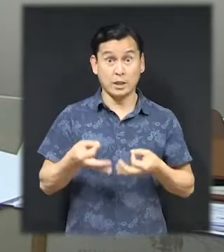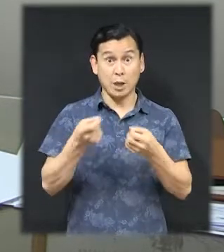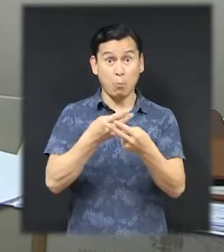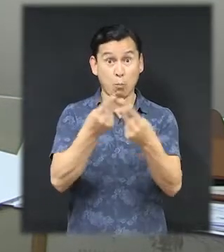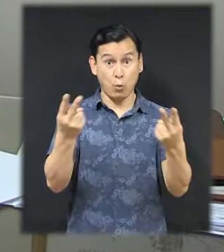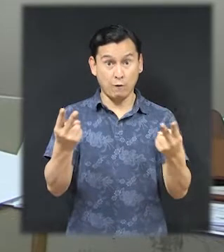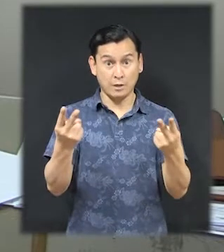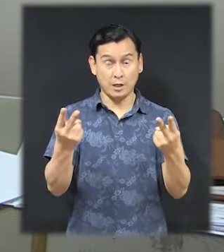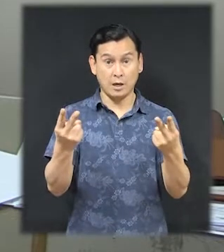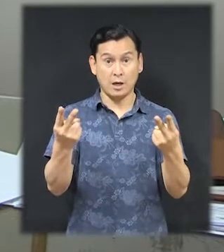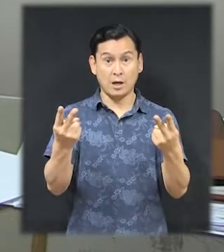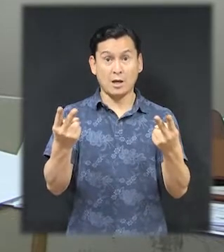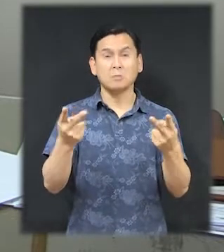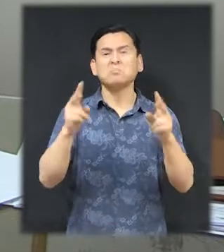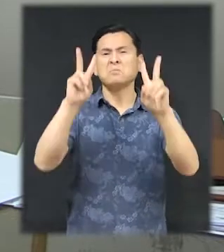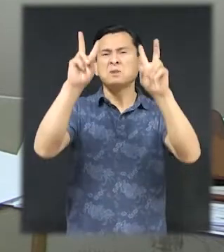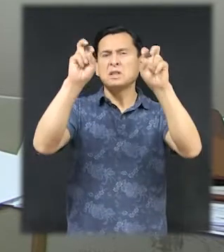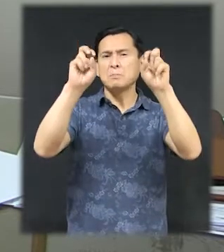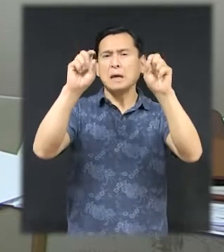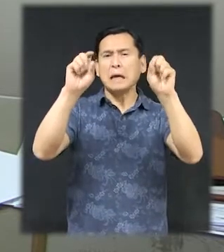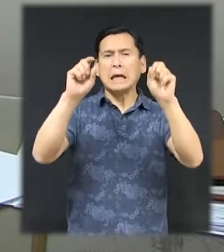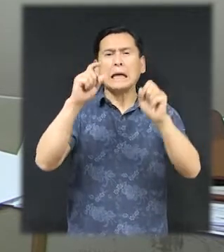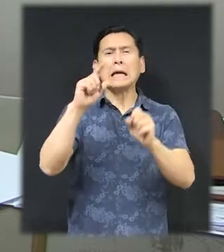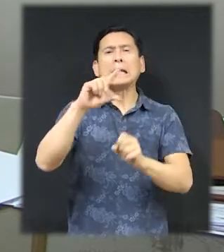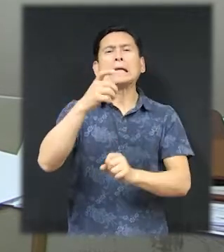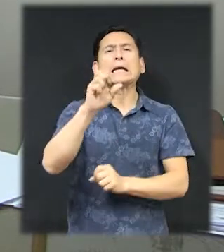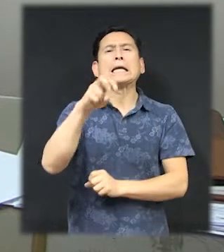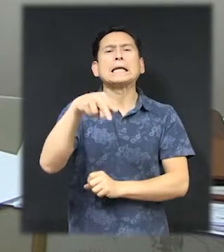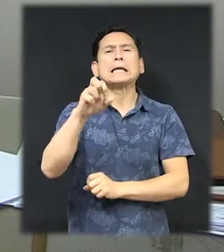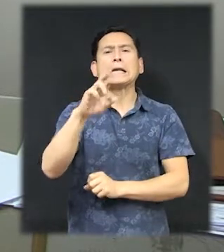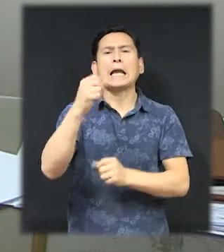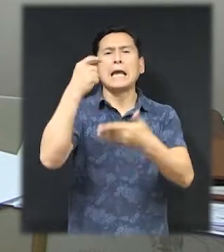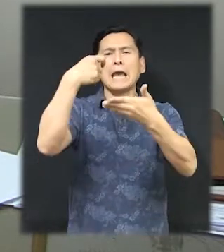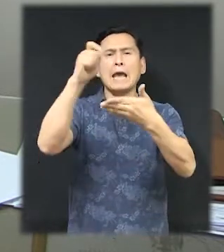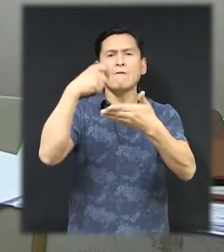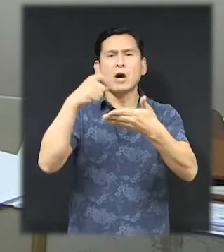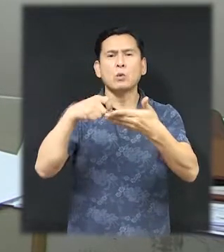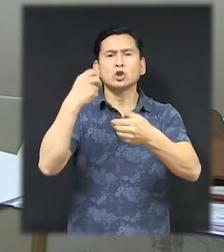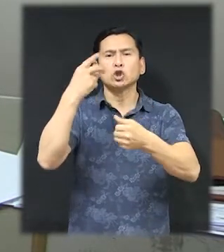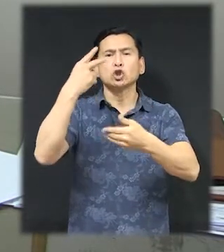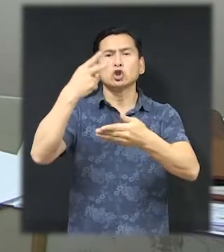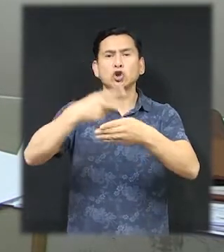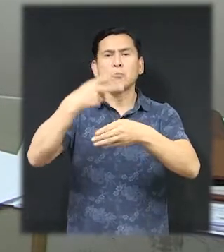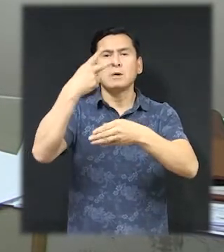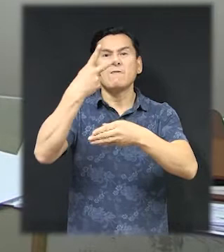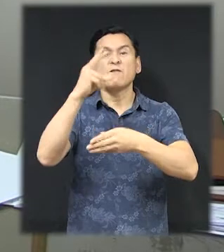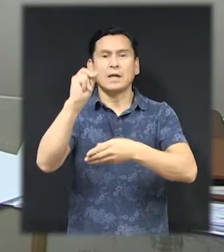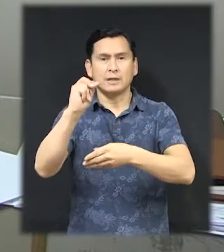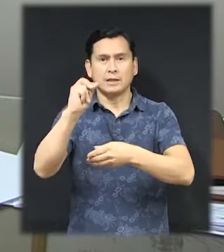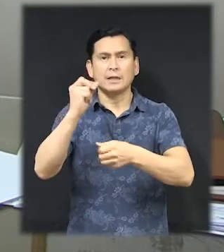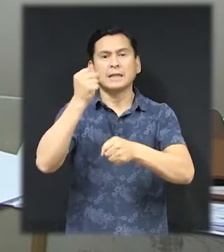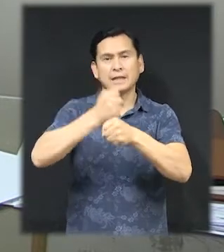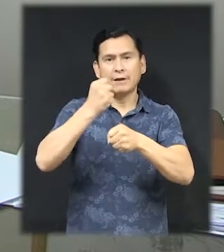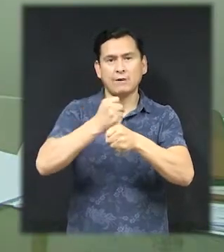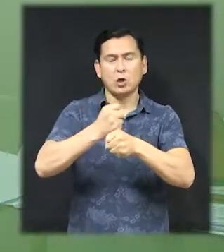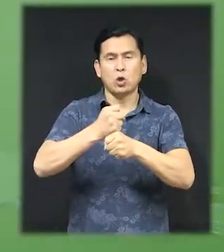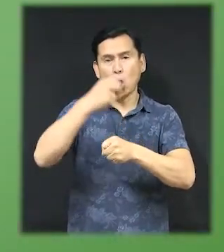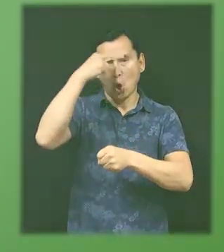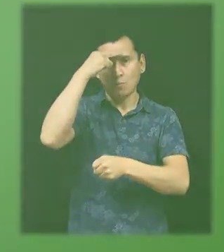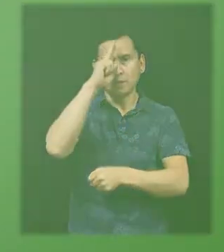pública mantendremos los parámetros generales de análisis y evaluación de lo que fue el 2020 en la gestión del Hospital